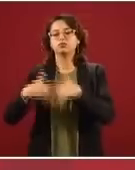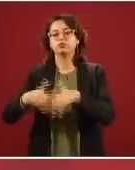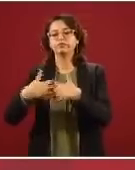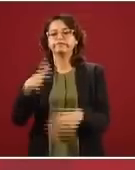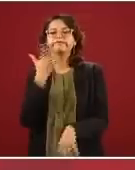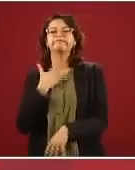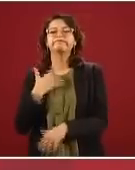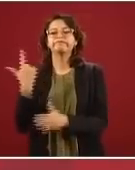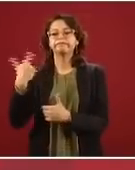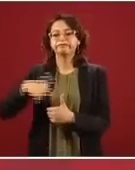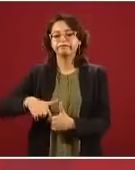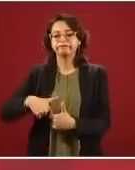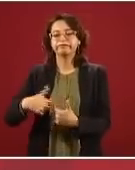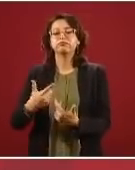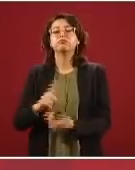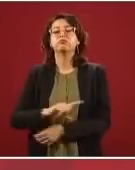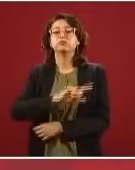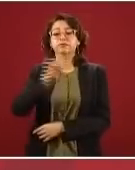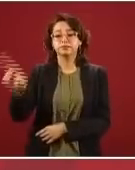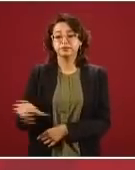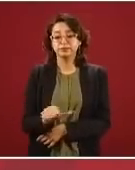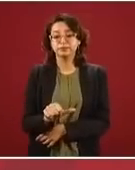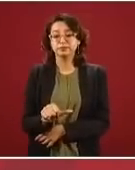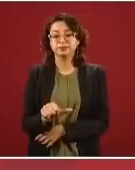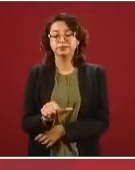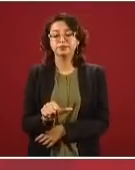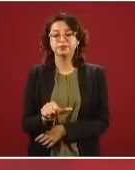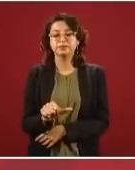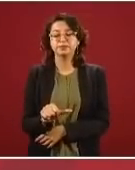entramos a la exposición